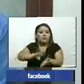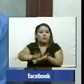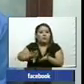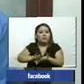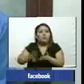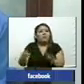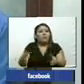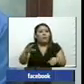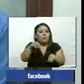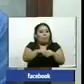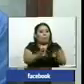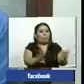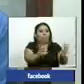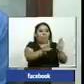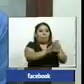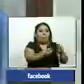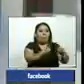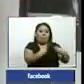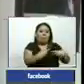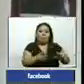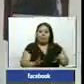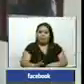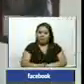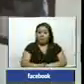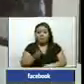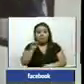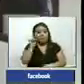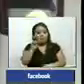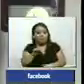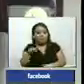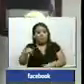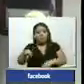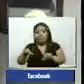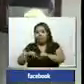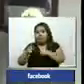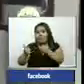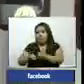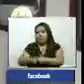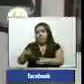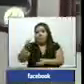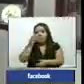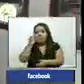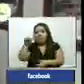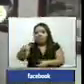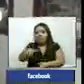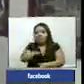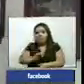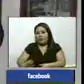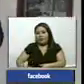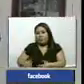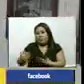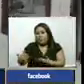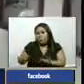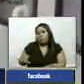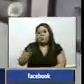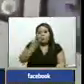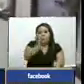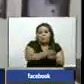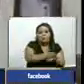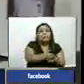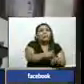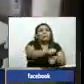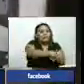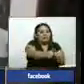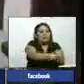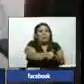los bancos han cerrado las puertas totalmente. Es por eso que la Asociación Cafetalera de El Salvador se presentó a la Asamblea Legislativa